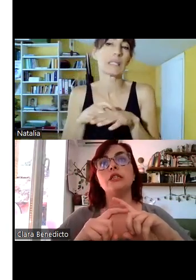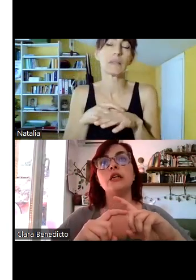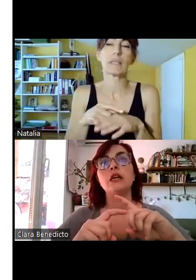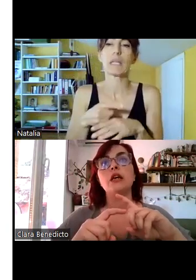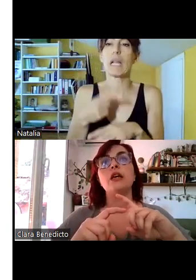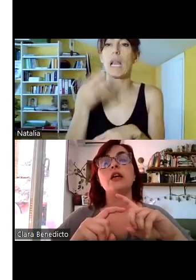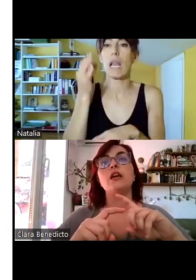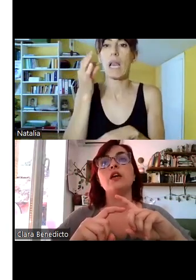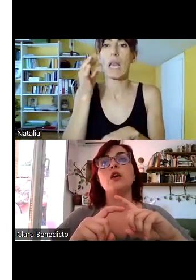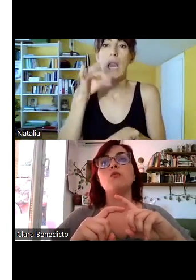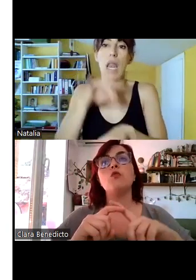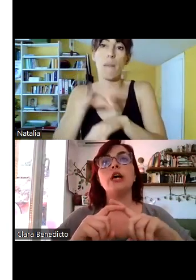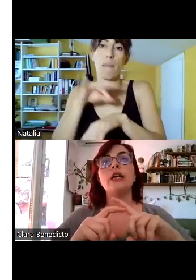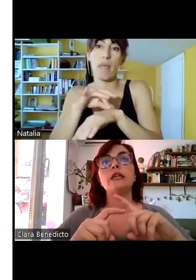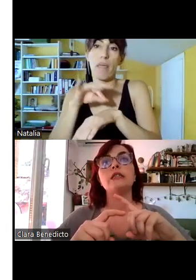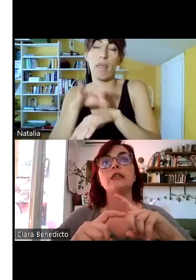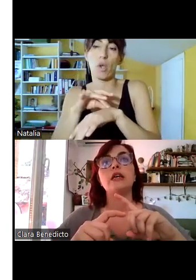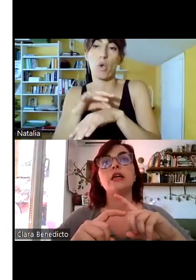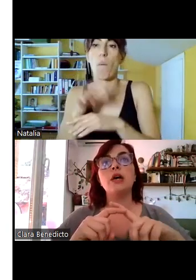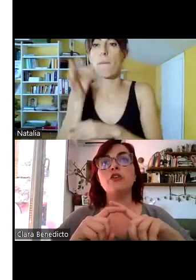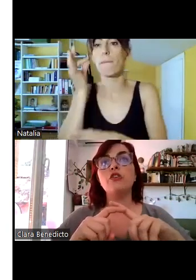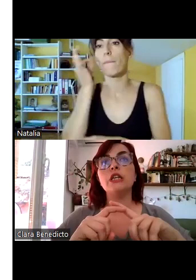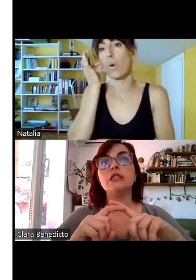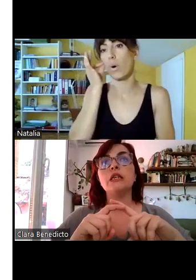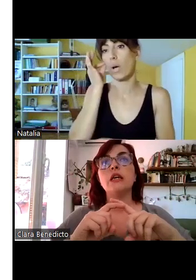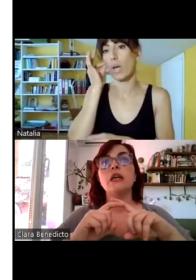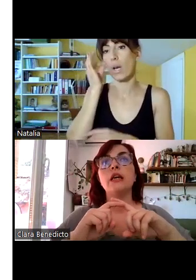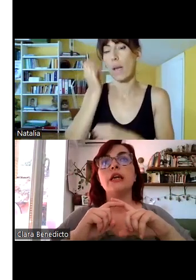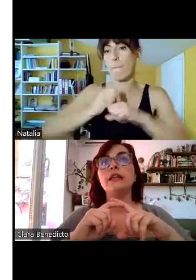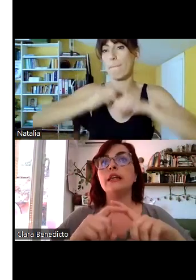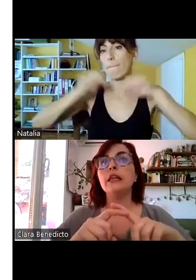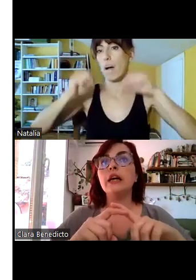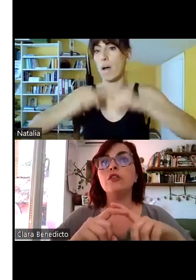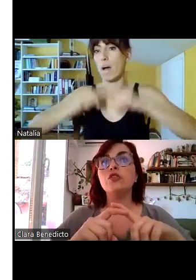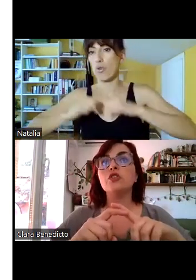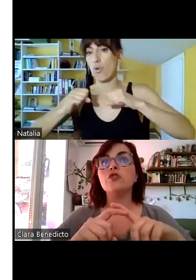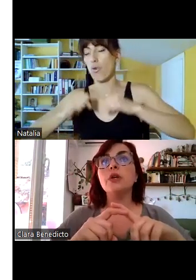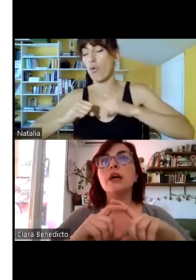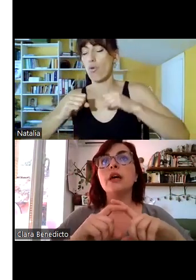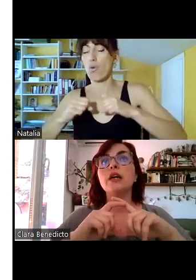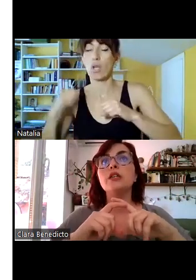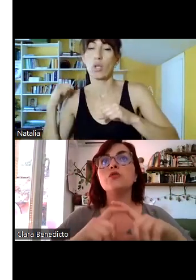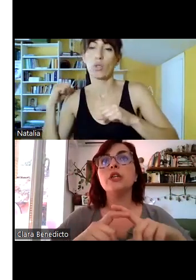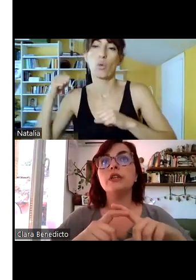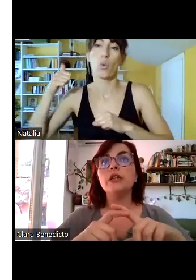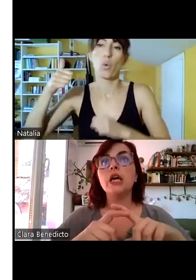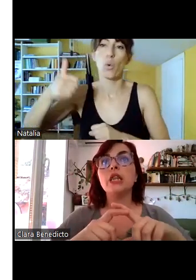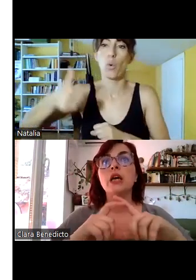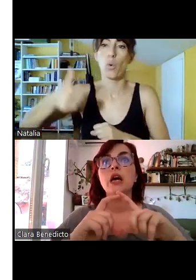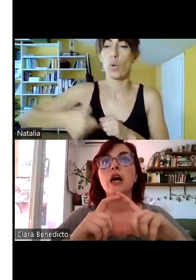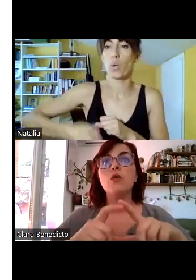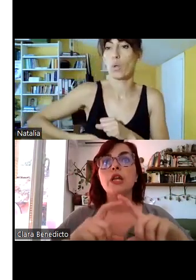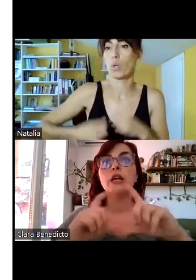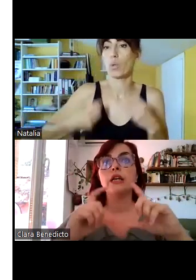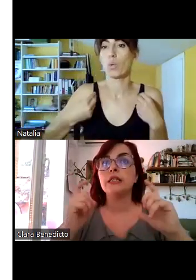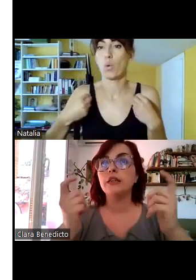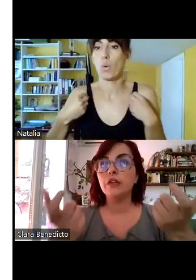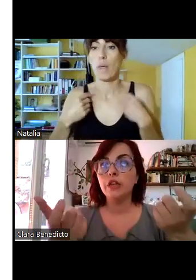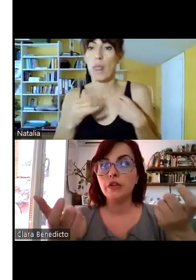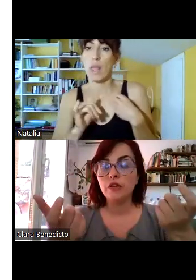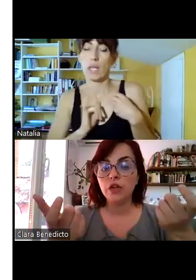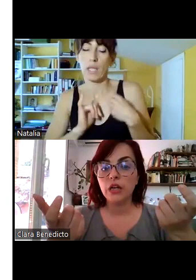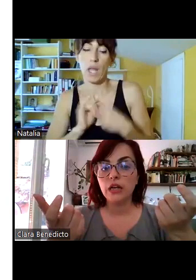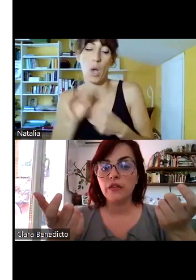¿no? Que es mujeres mayores que han dedicado toda su vida y su identidad a cuidar, que se